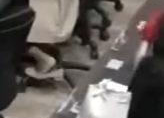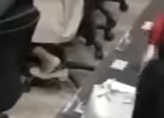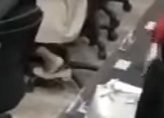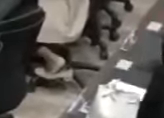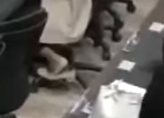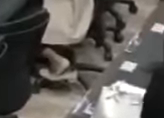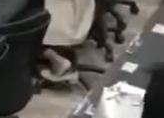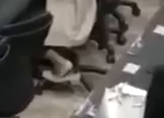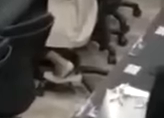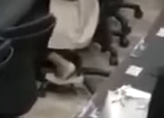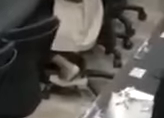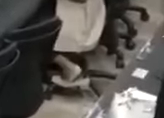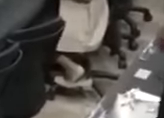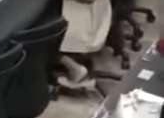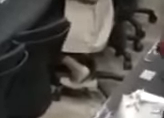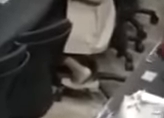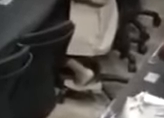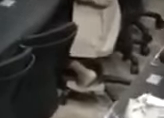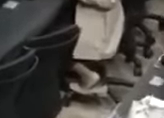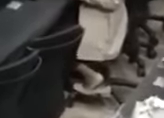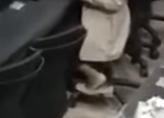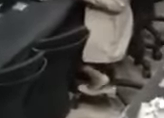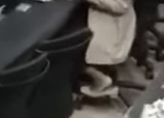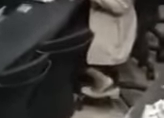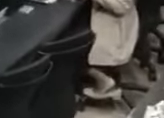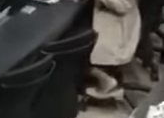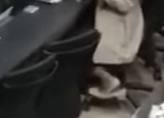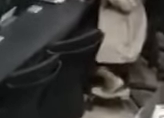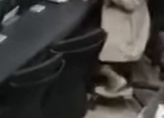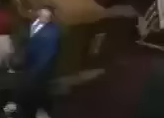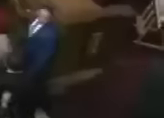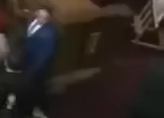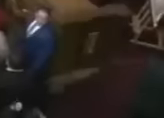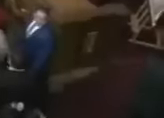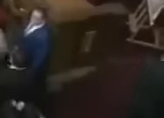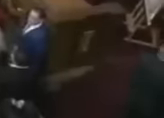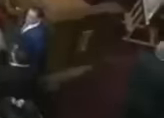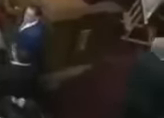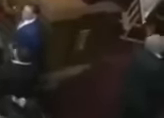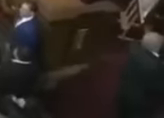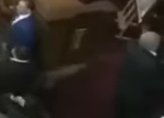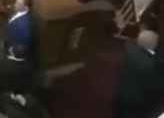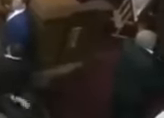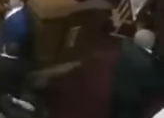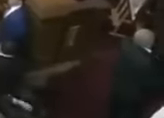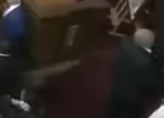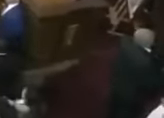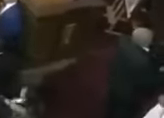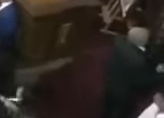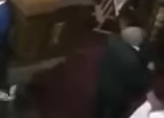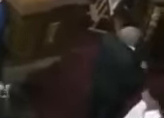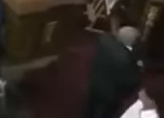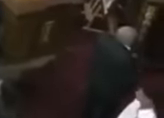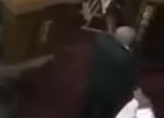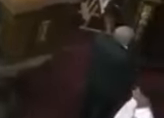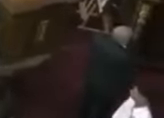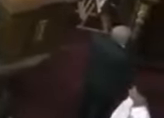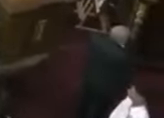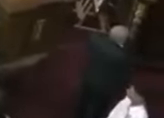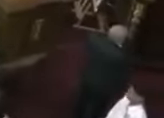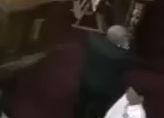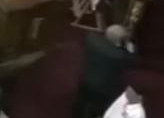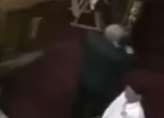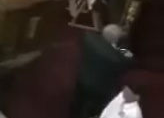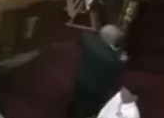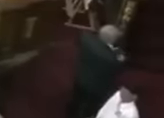La sesión ordinaria del día de hoy, en la cual se autorizó la designación como embajadora ante el Reino de España de la